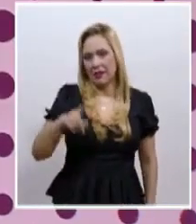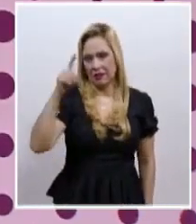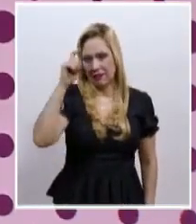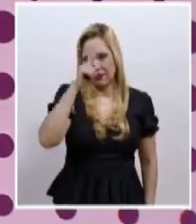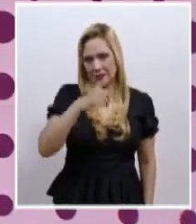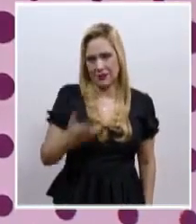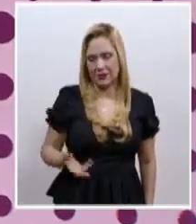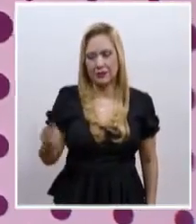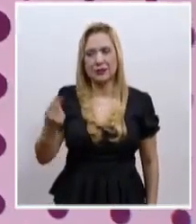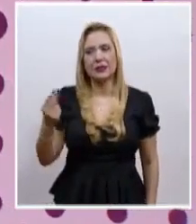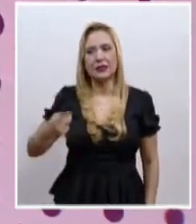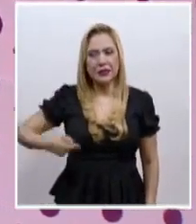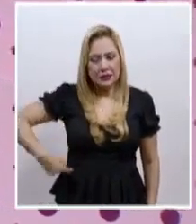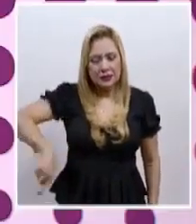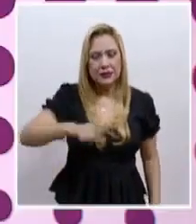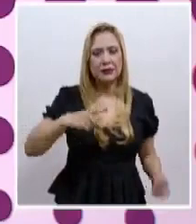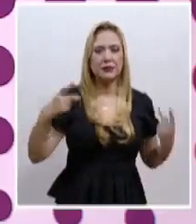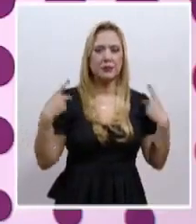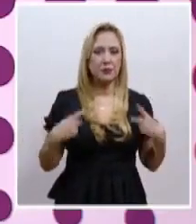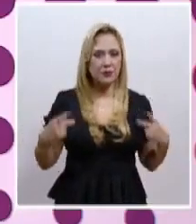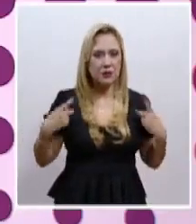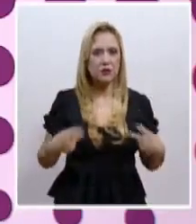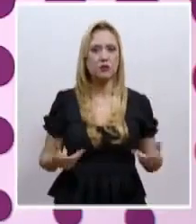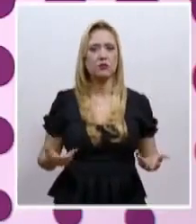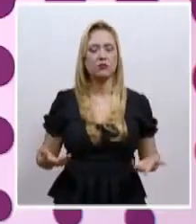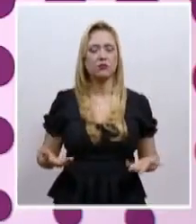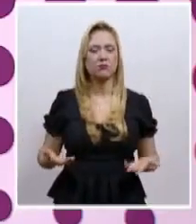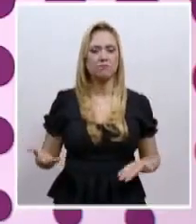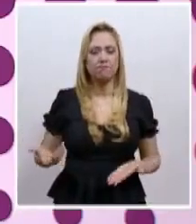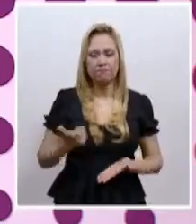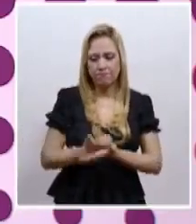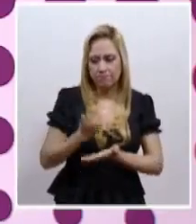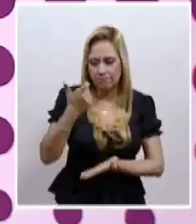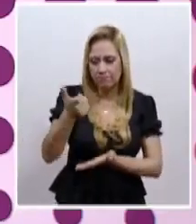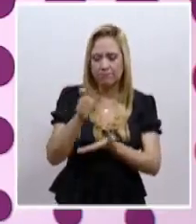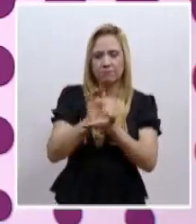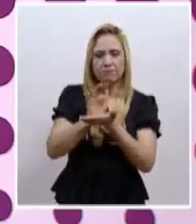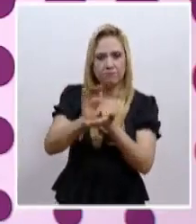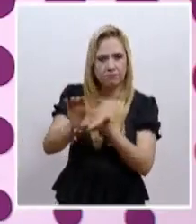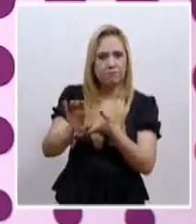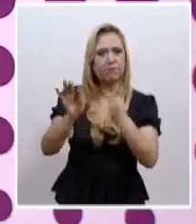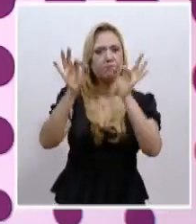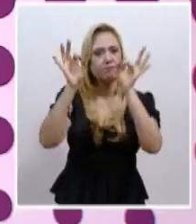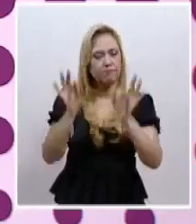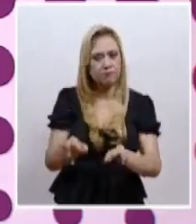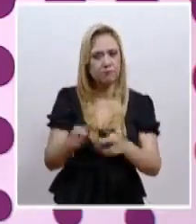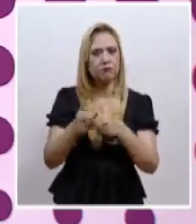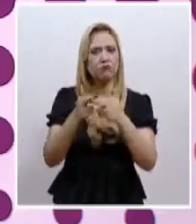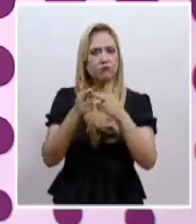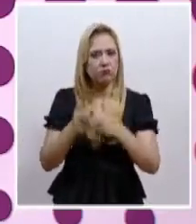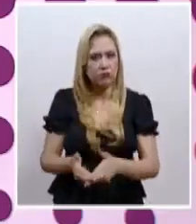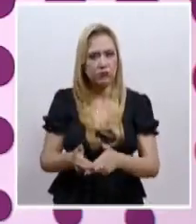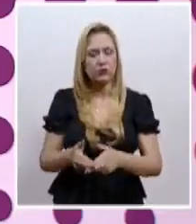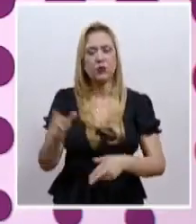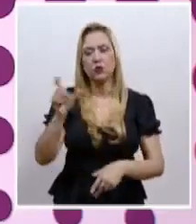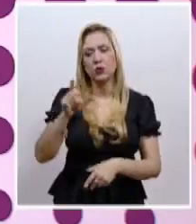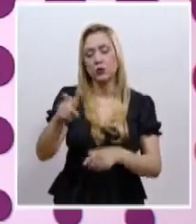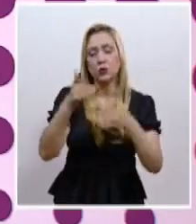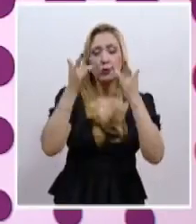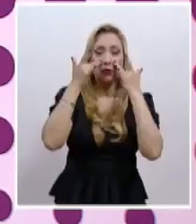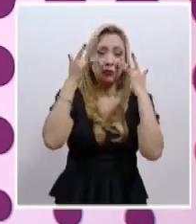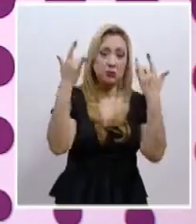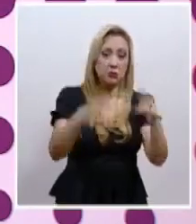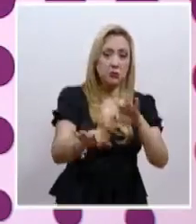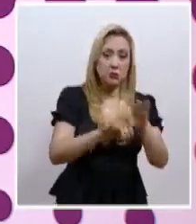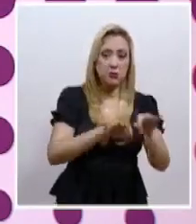tanto, lo que necesitamos es que las personas accedan a una compensación digna, suficiente, cuando salen de